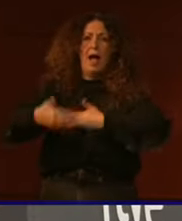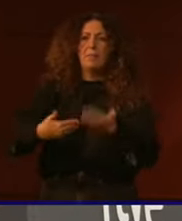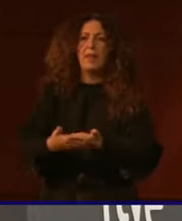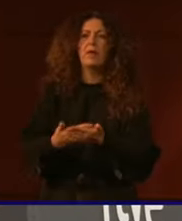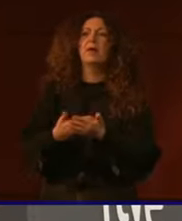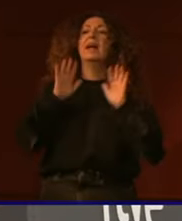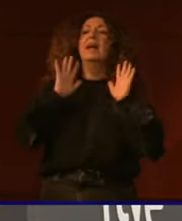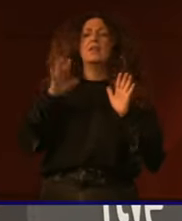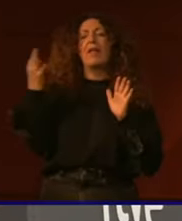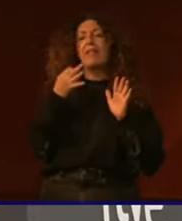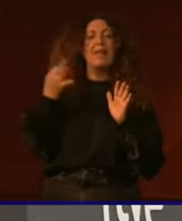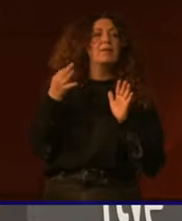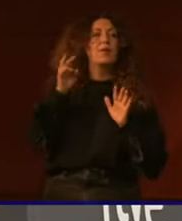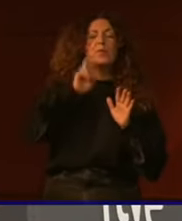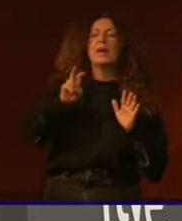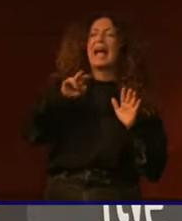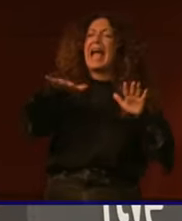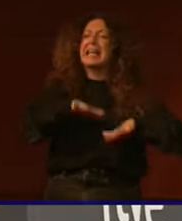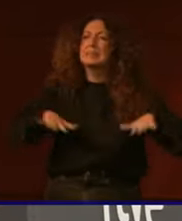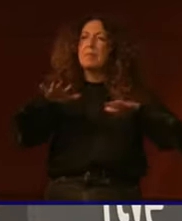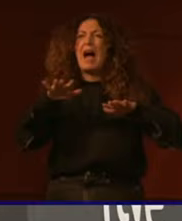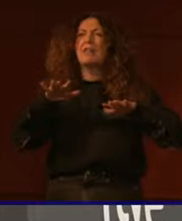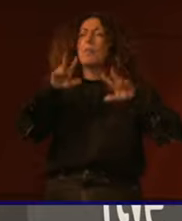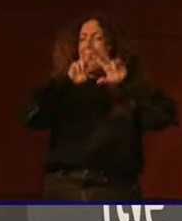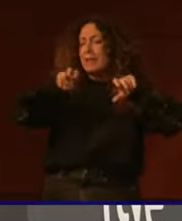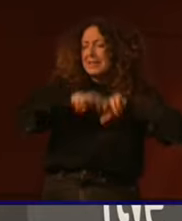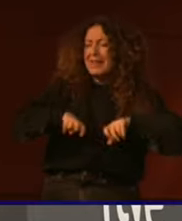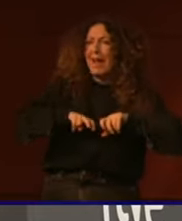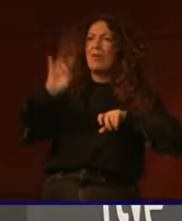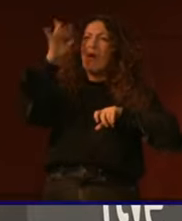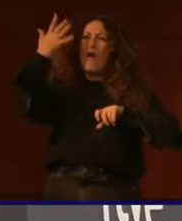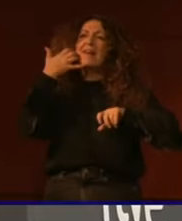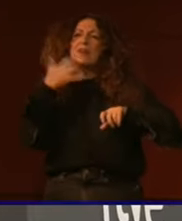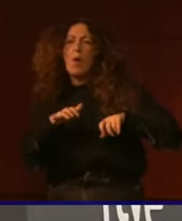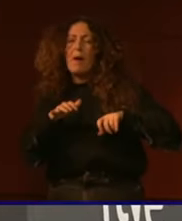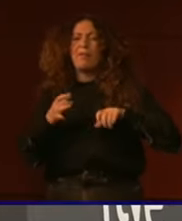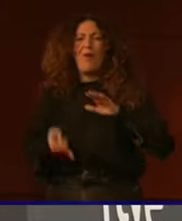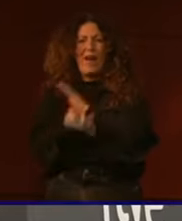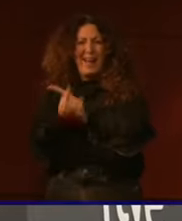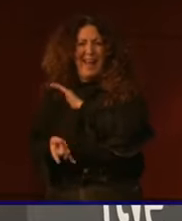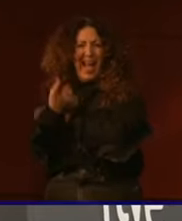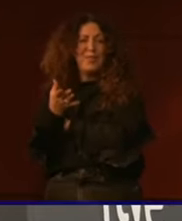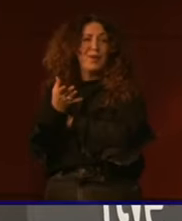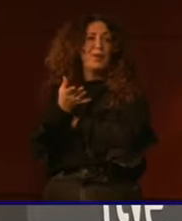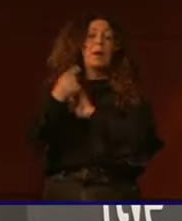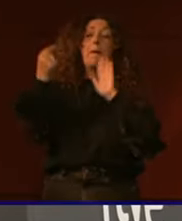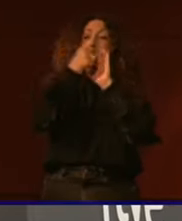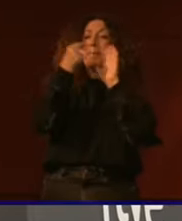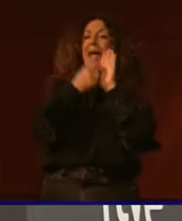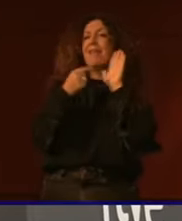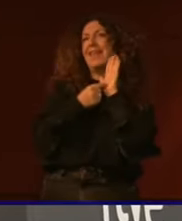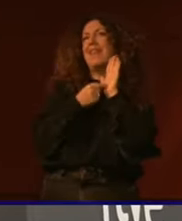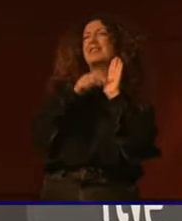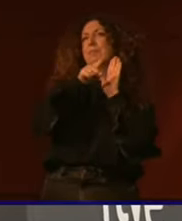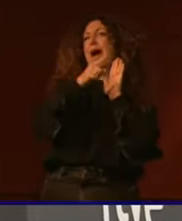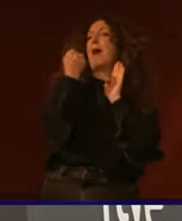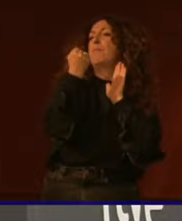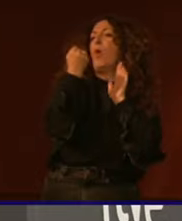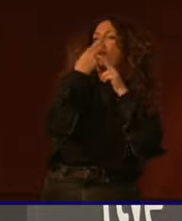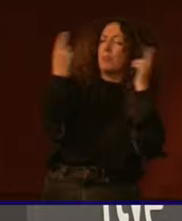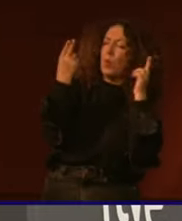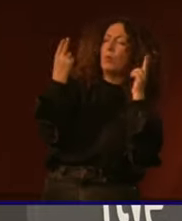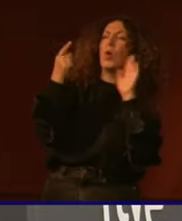visto, espacios de investigación, innovación, creación, etcétera. Hay medidas para poderes públicos, medidas para los